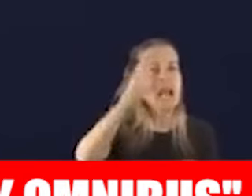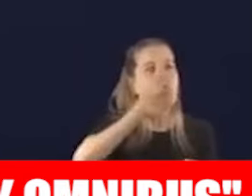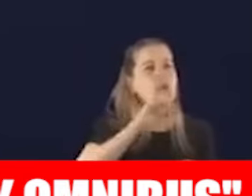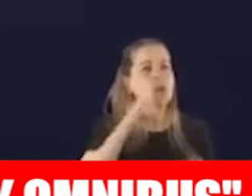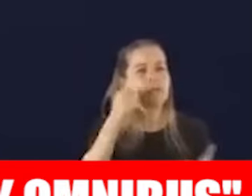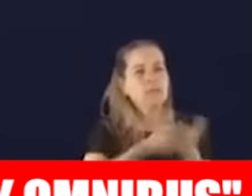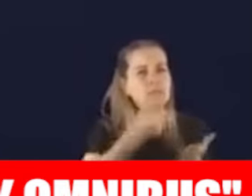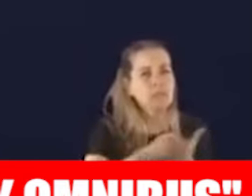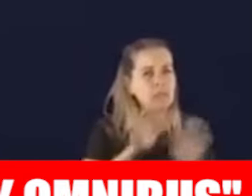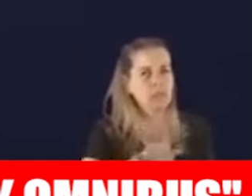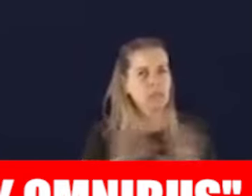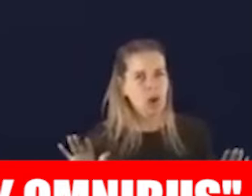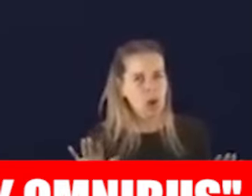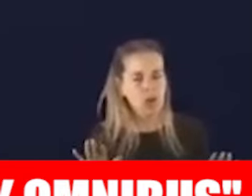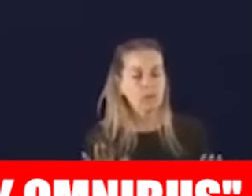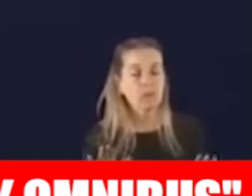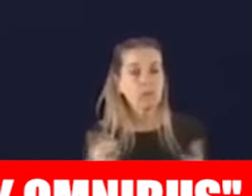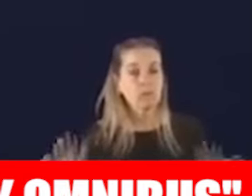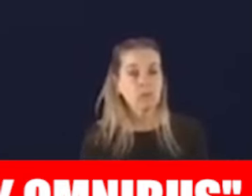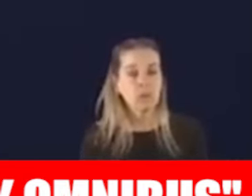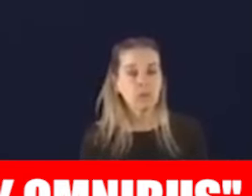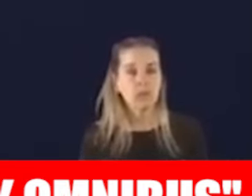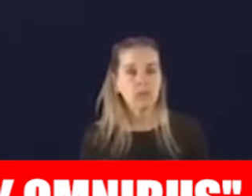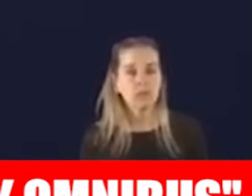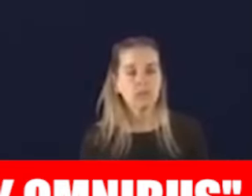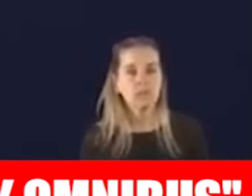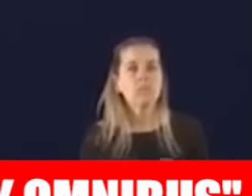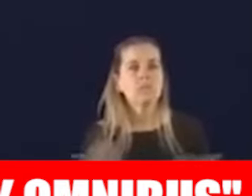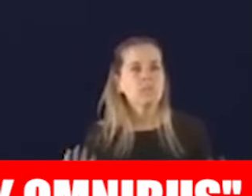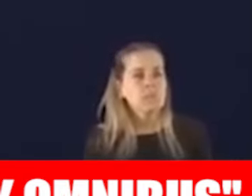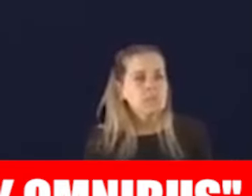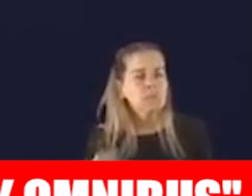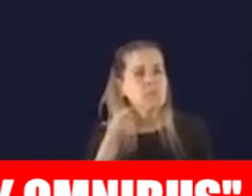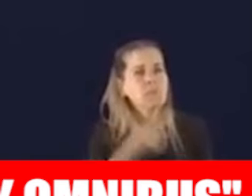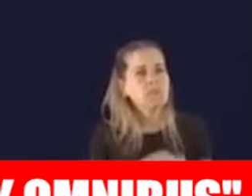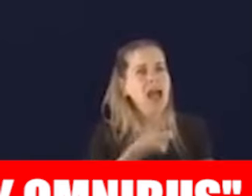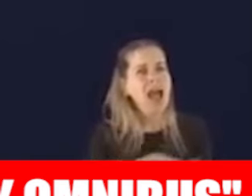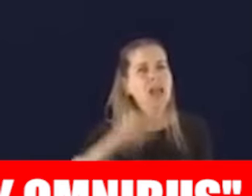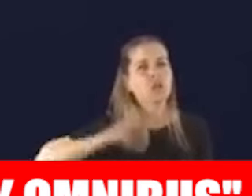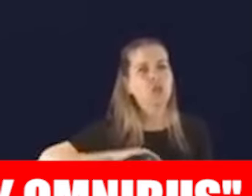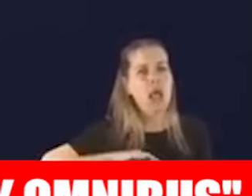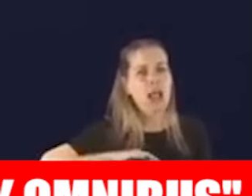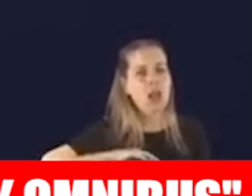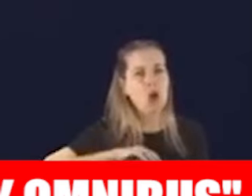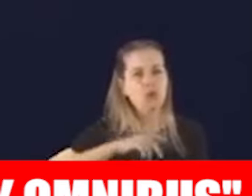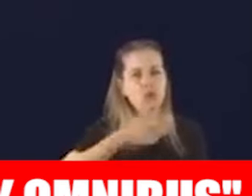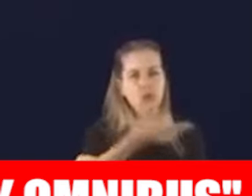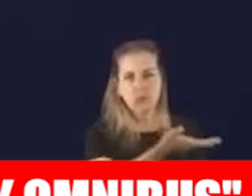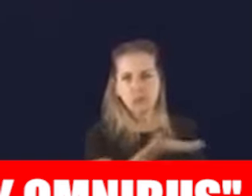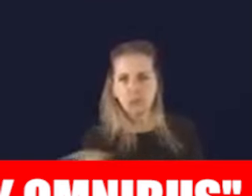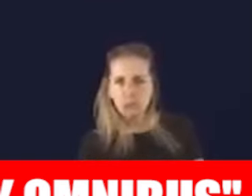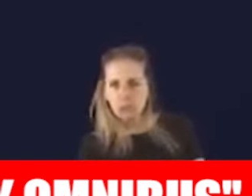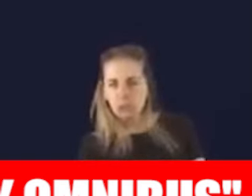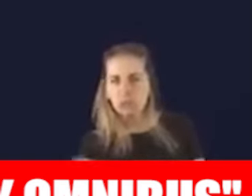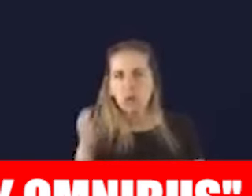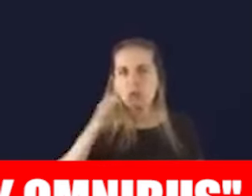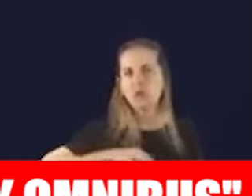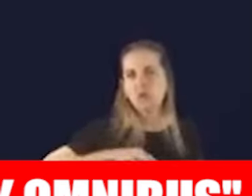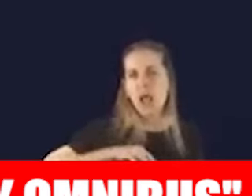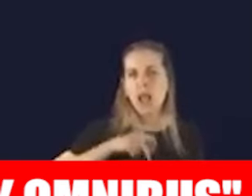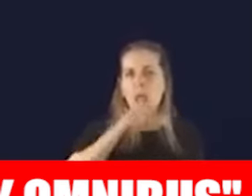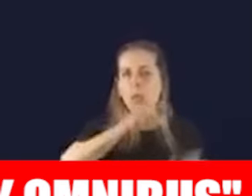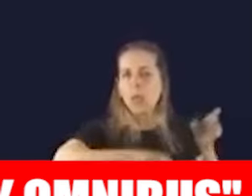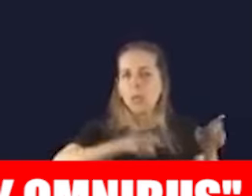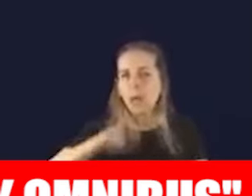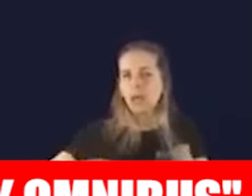viviendo por un tiempo los argentinos en abonar salarios o tener gastos que Eh no tengan